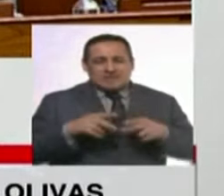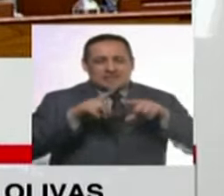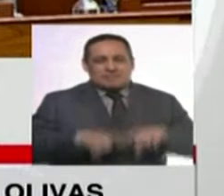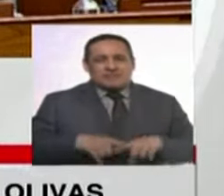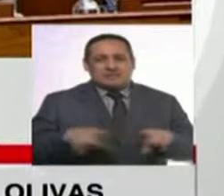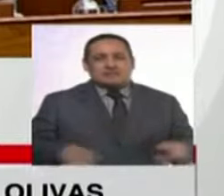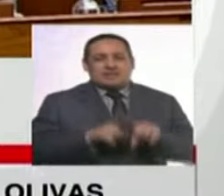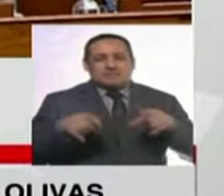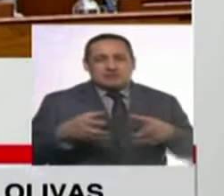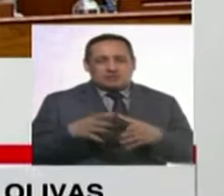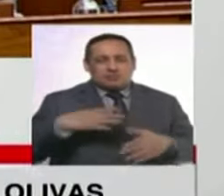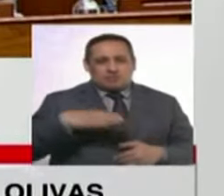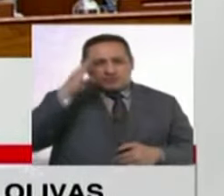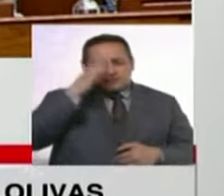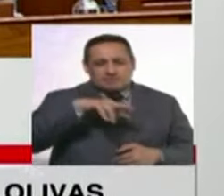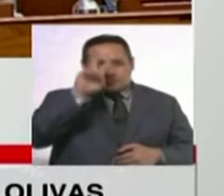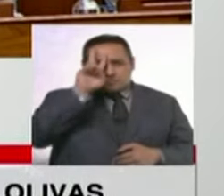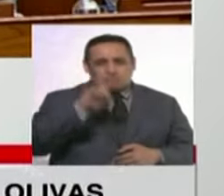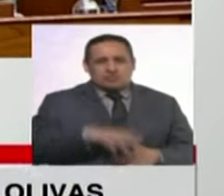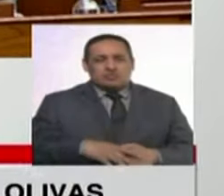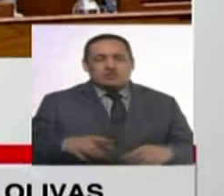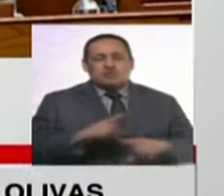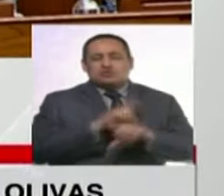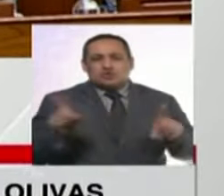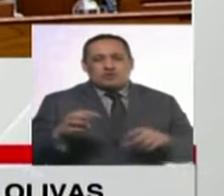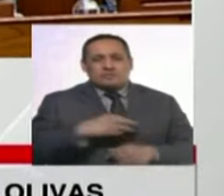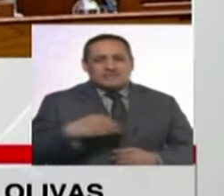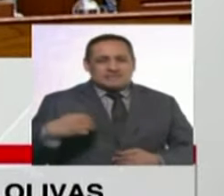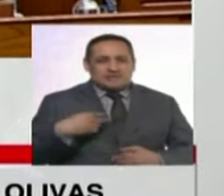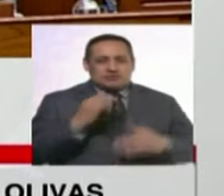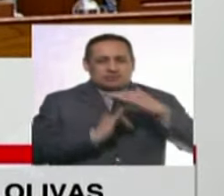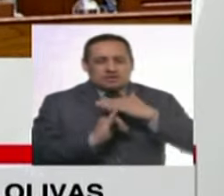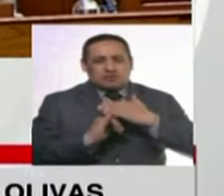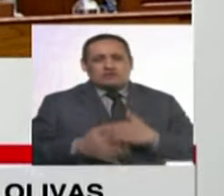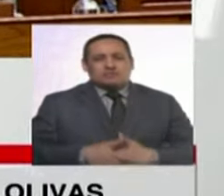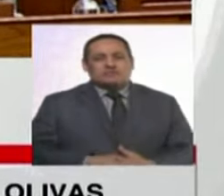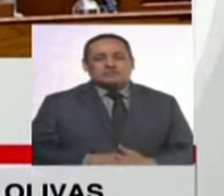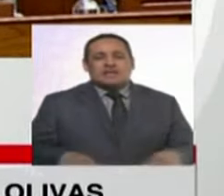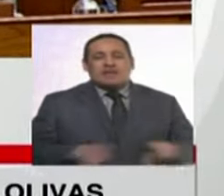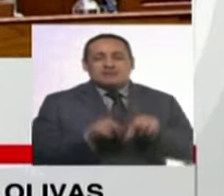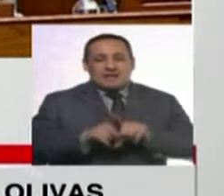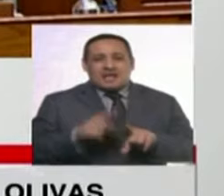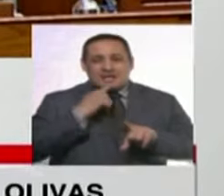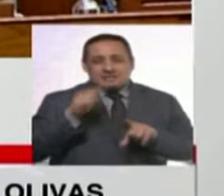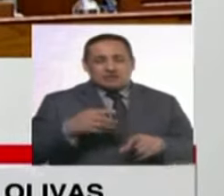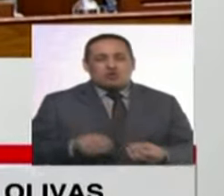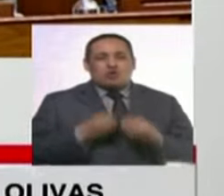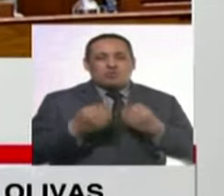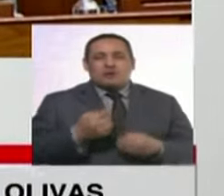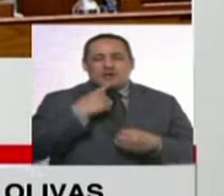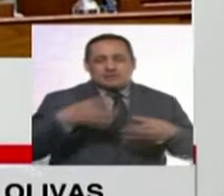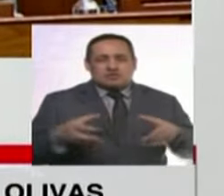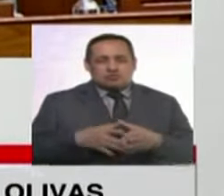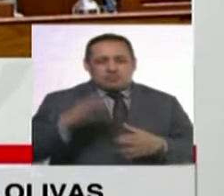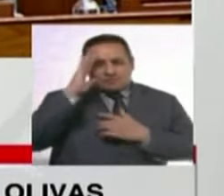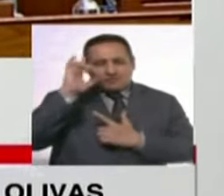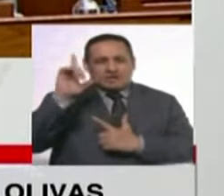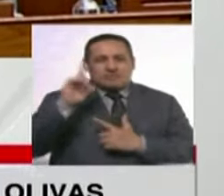de la Policía Nacional del Perú no del Ministerio del interior así como lo es en las fuerzas